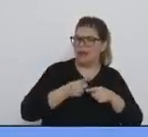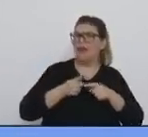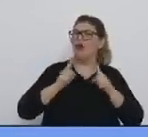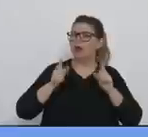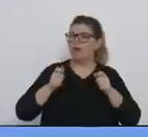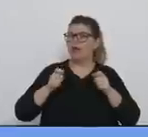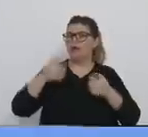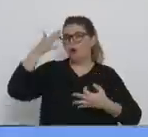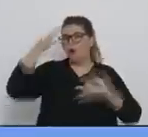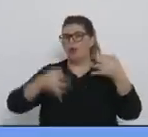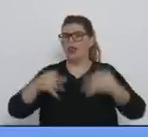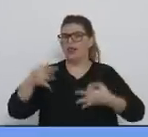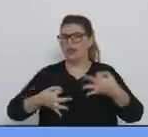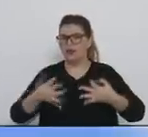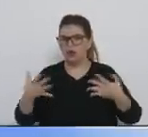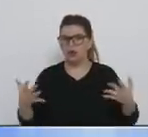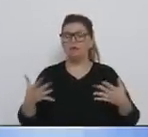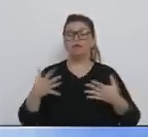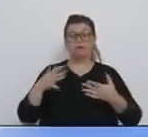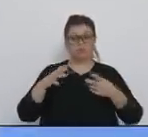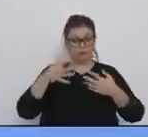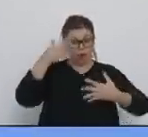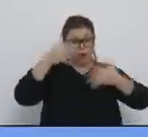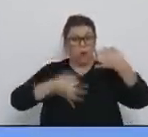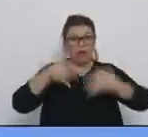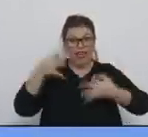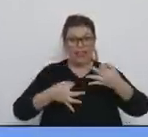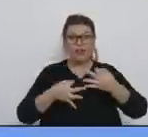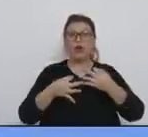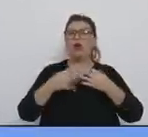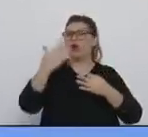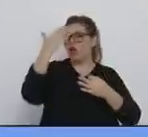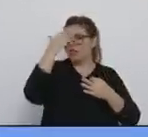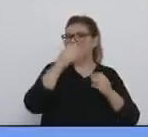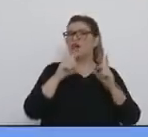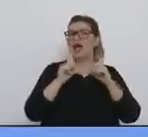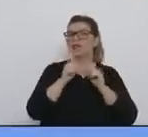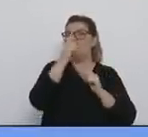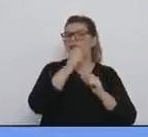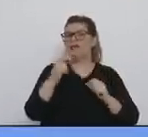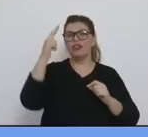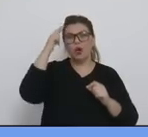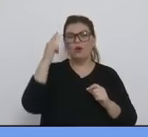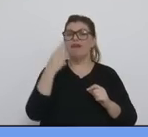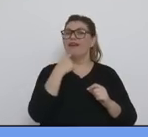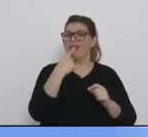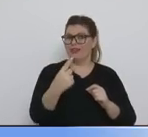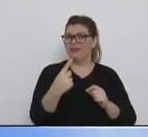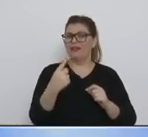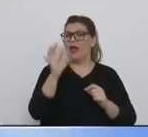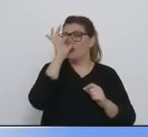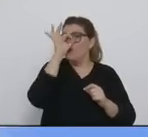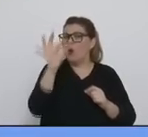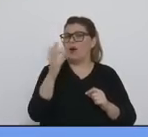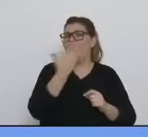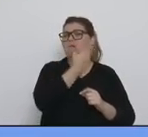jurídico el artículo 109 de la constitución es muy claro en ningún caso el presidente de la nación